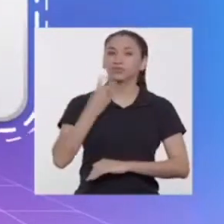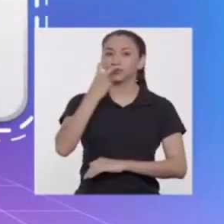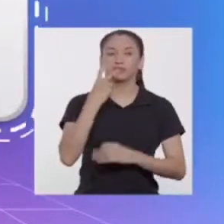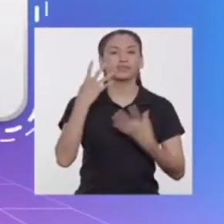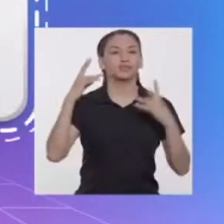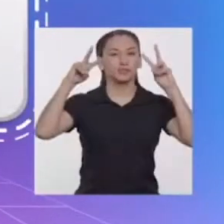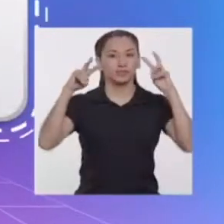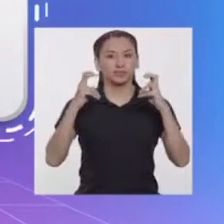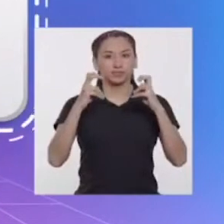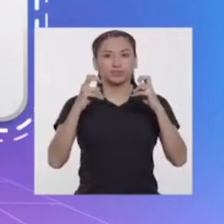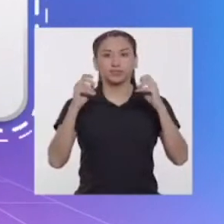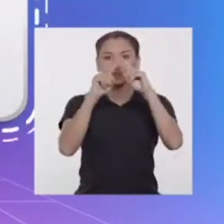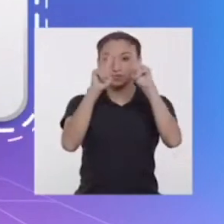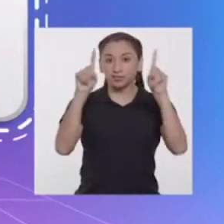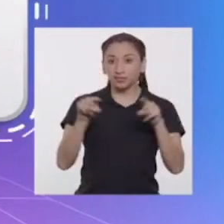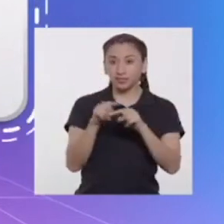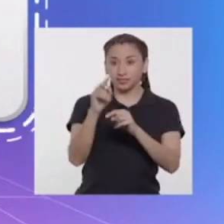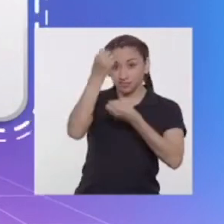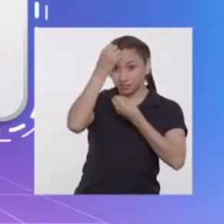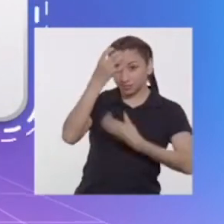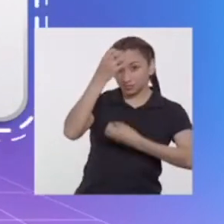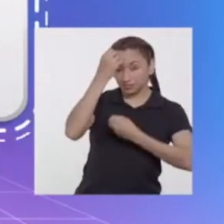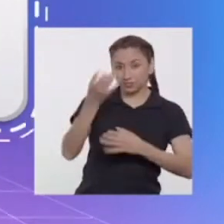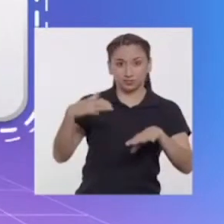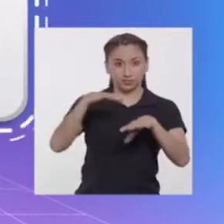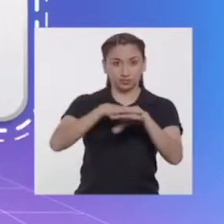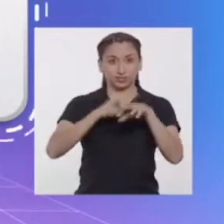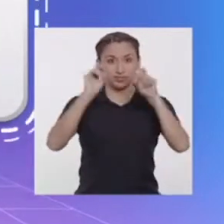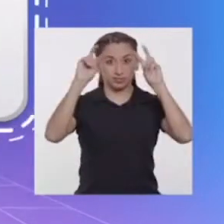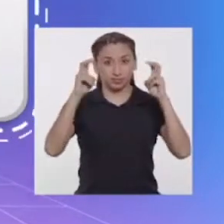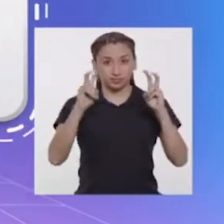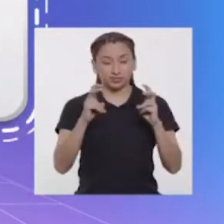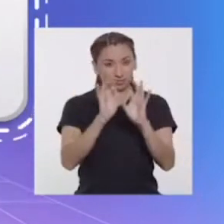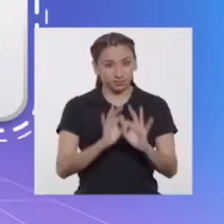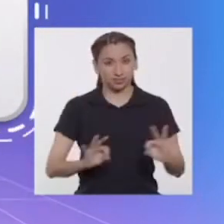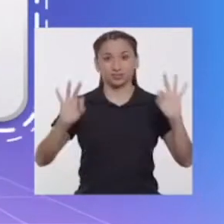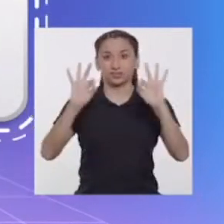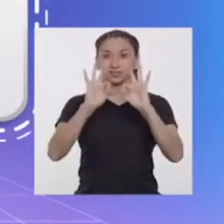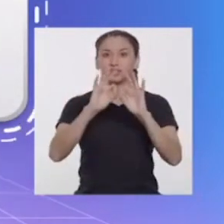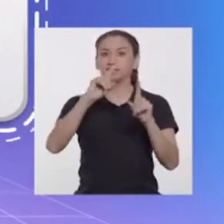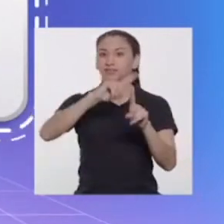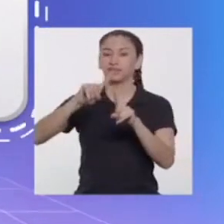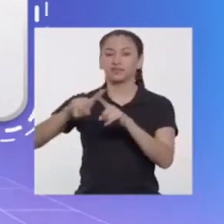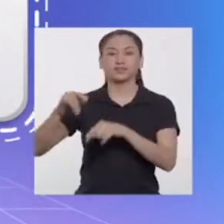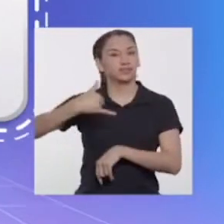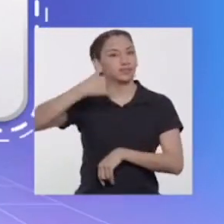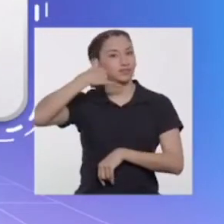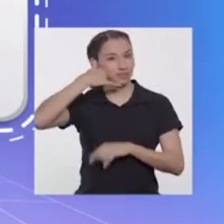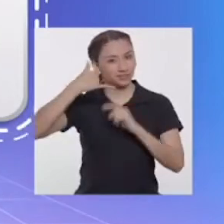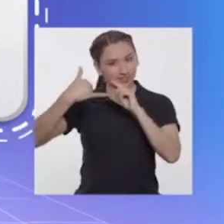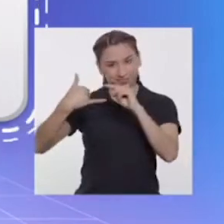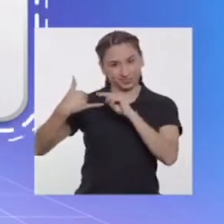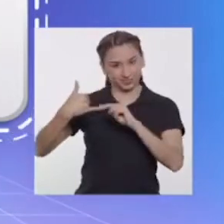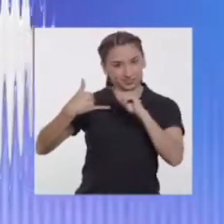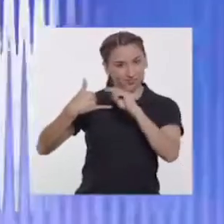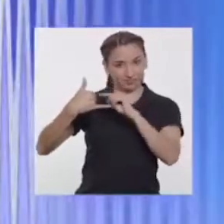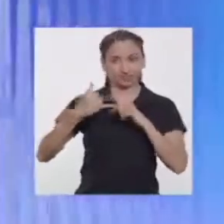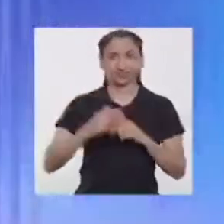oral basándote en el afiche informativo sobre el funcionamiento e importancia del teléfono